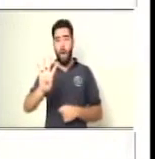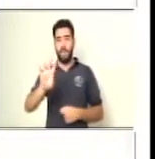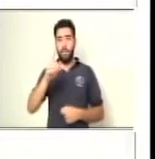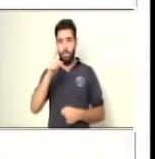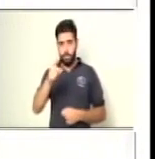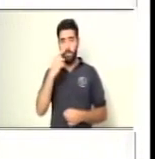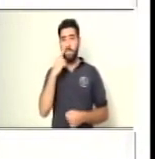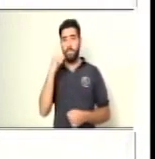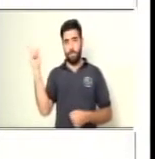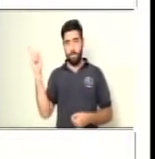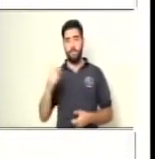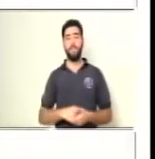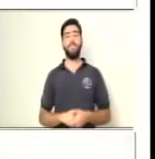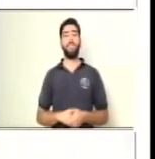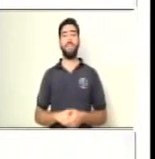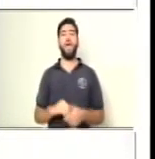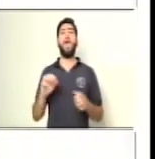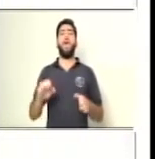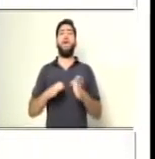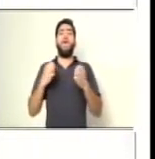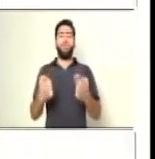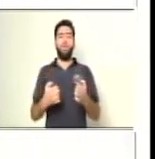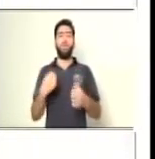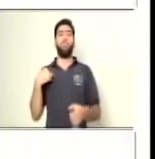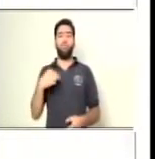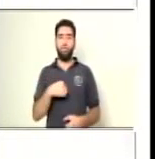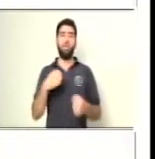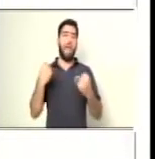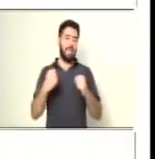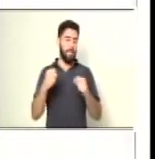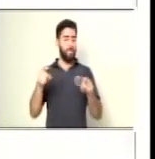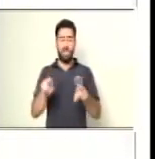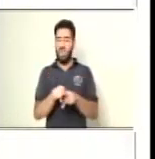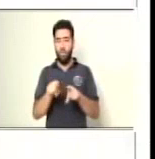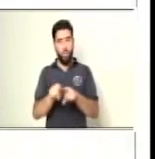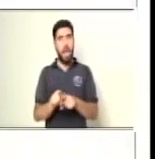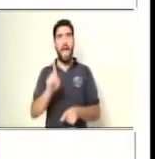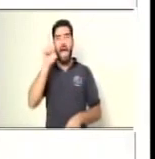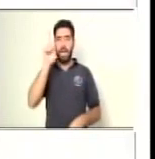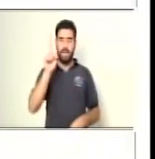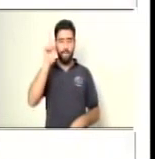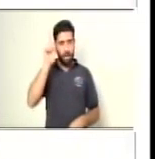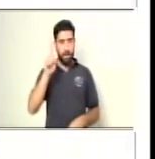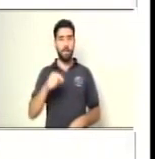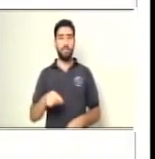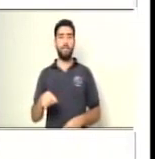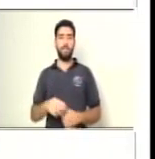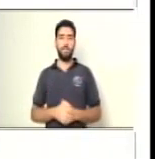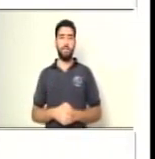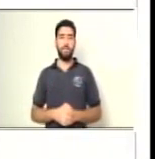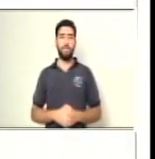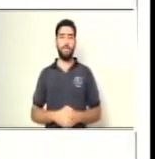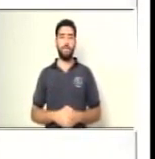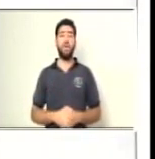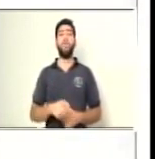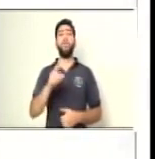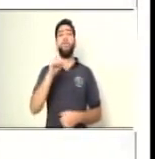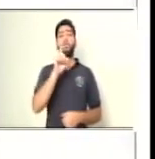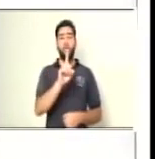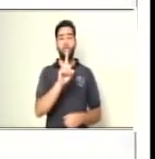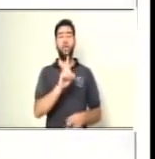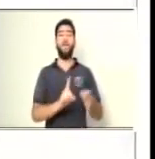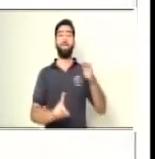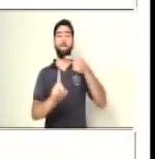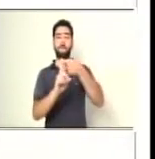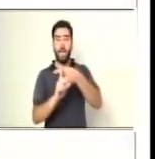64. Y entonces hacemos el procedimiento similar al que hicimos acá. 1 más